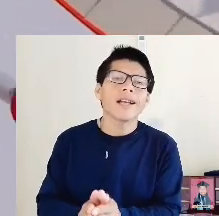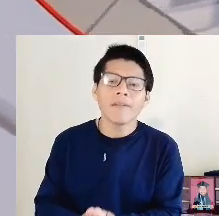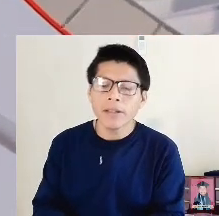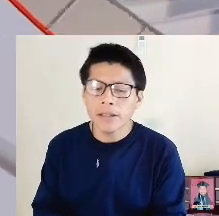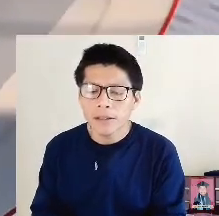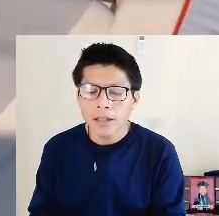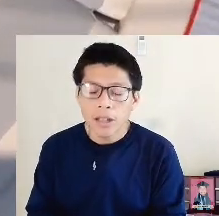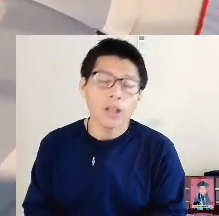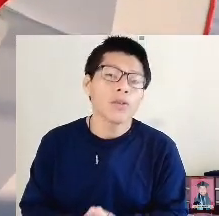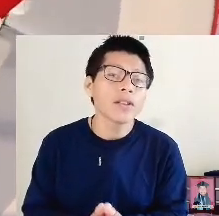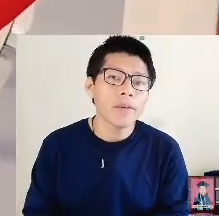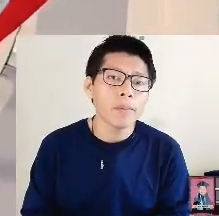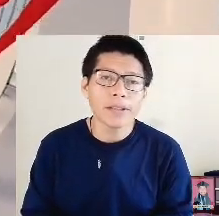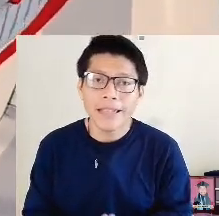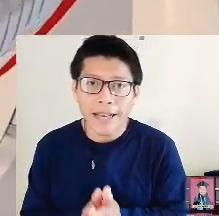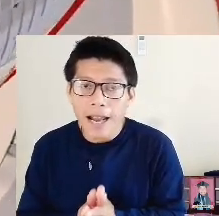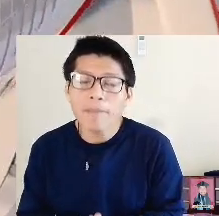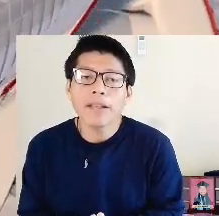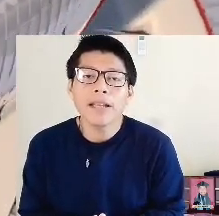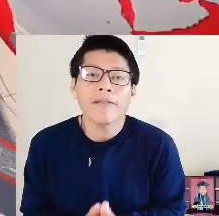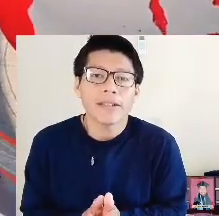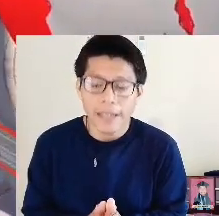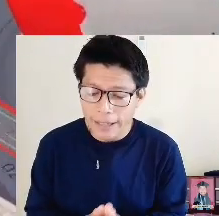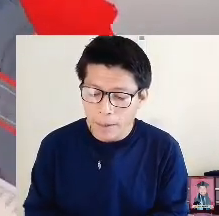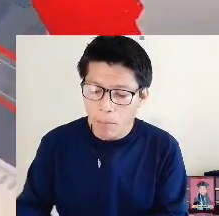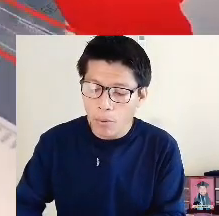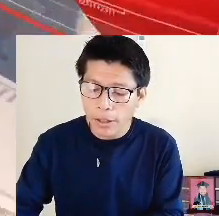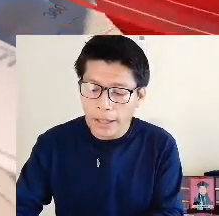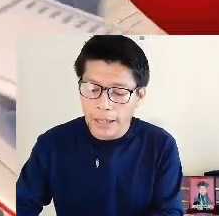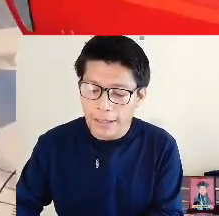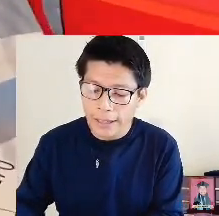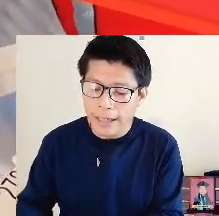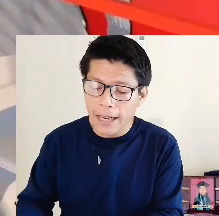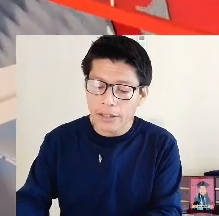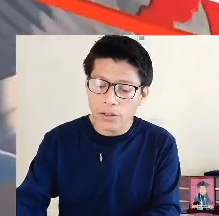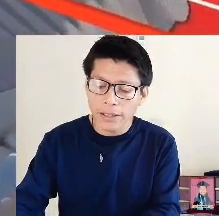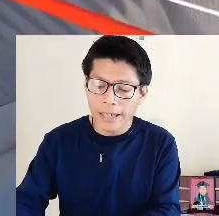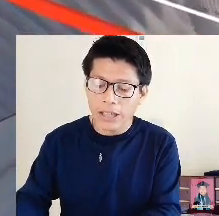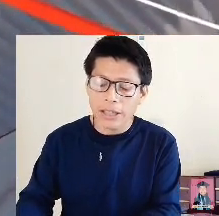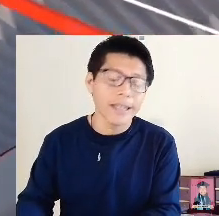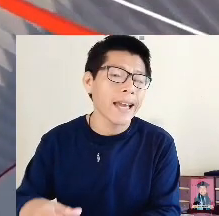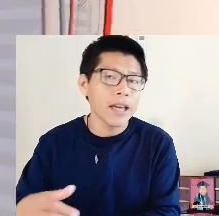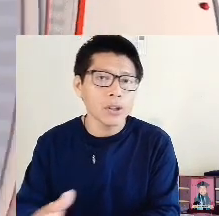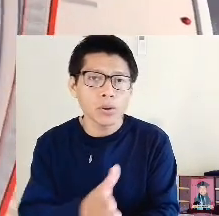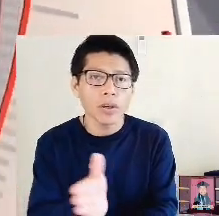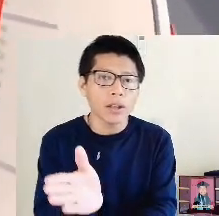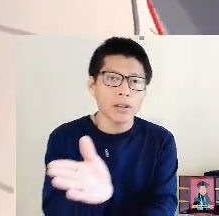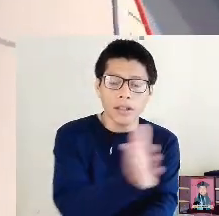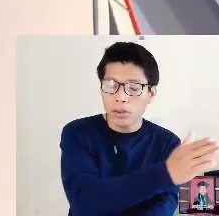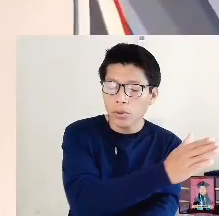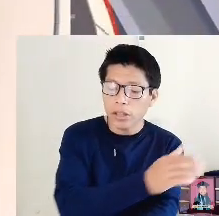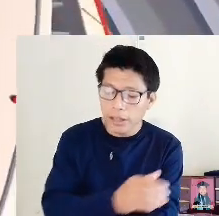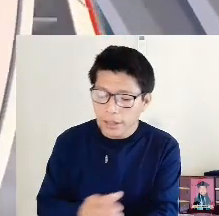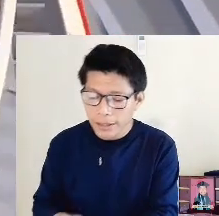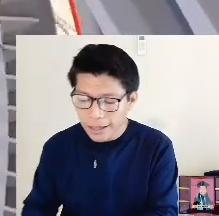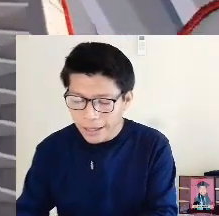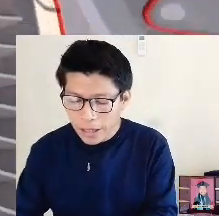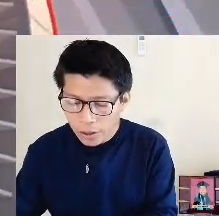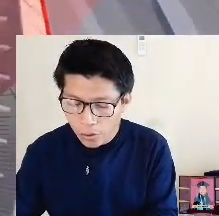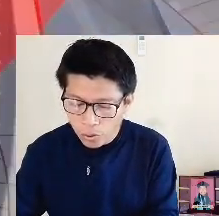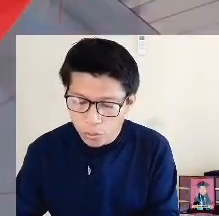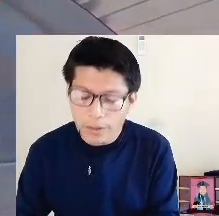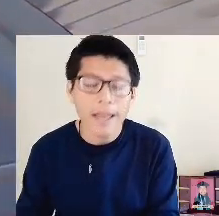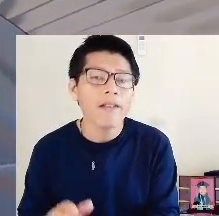xóchittel Gálvez y no sabemos si realmente va a ser ella porque de las declaraciones que hay que ha hecho durante estos días